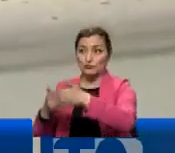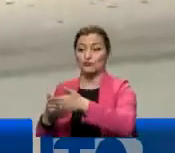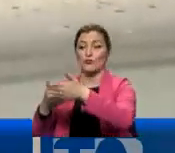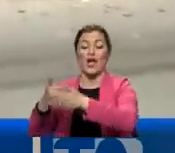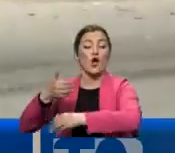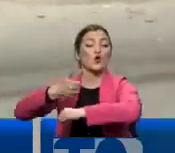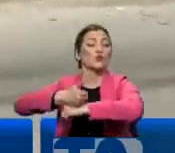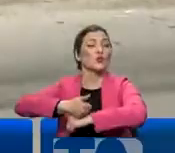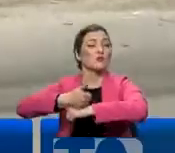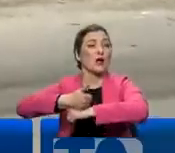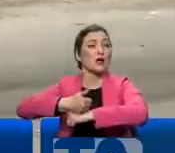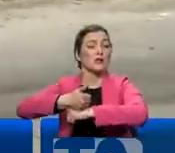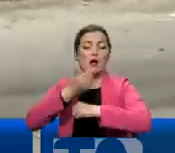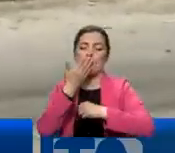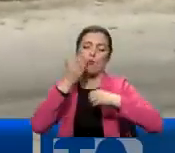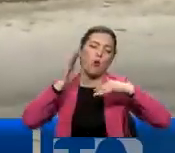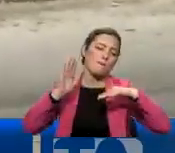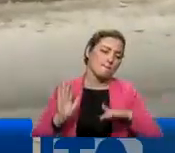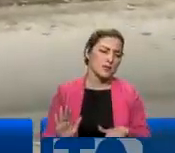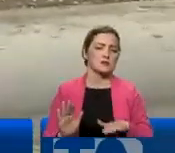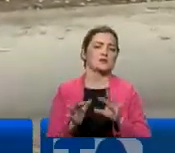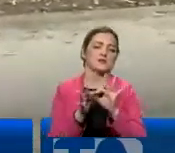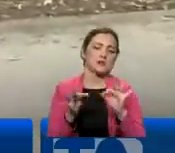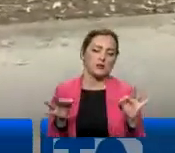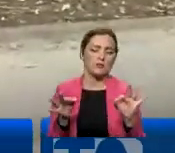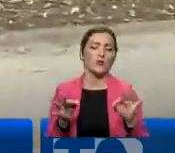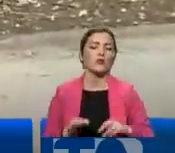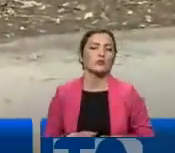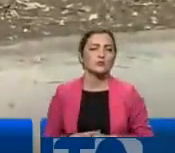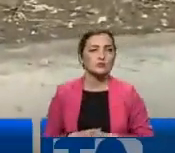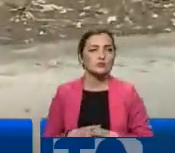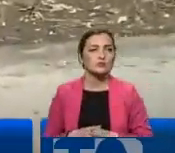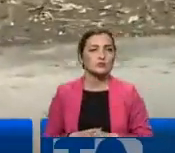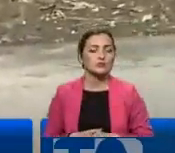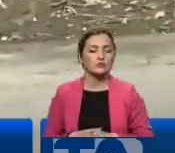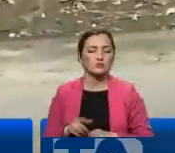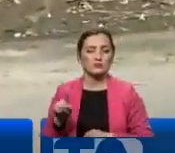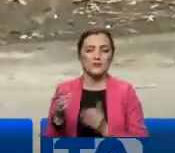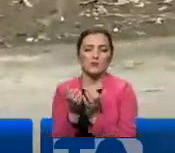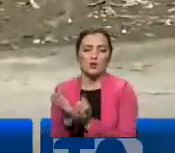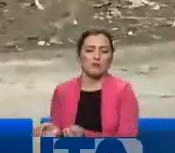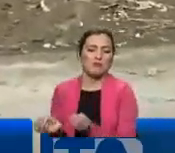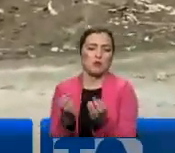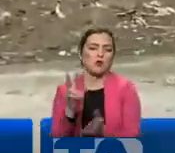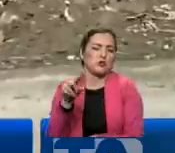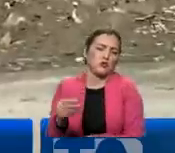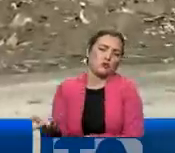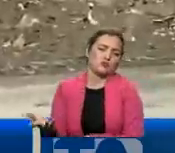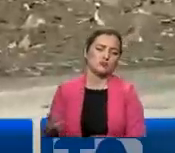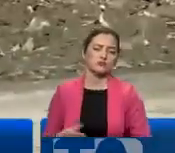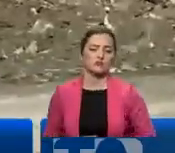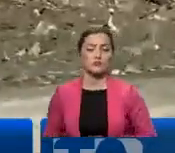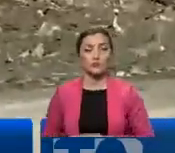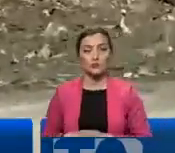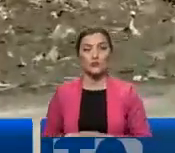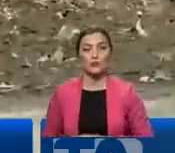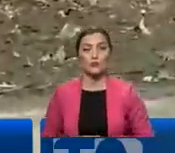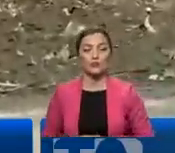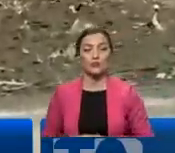las autoridades ya se han comprometido a realizar la limpieza, pero también ustedes no deberían botar basura para que esto no vuelva a suceder.